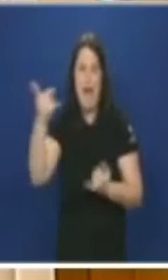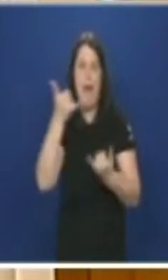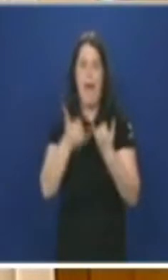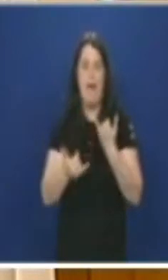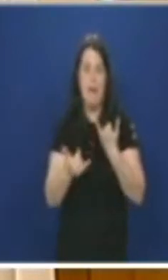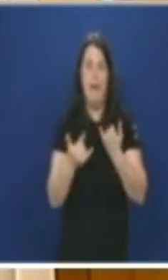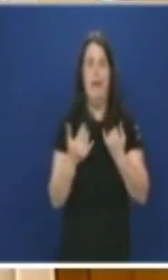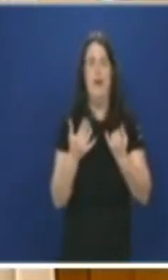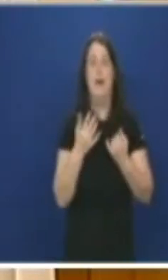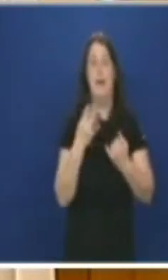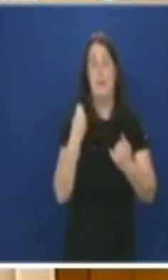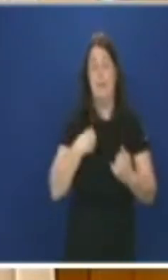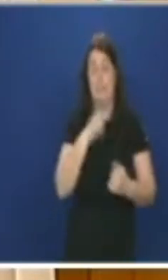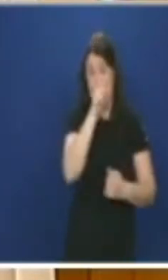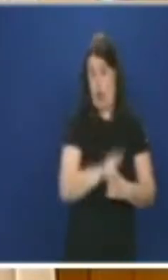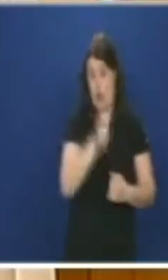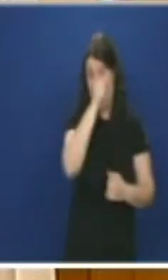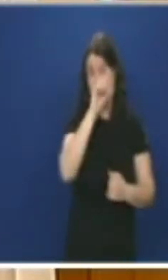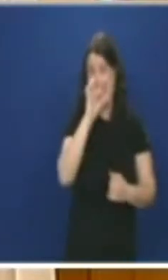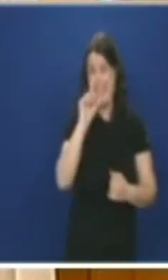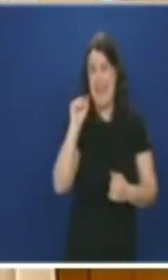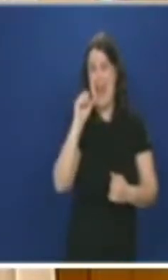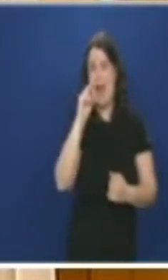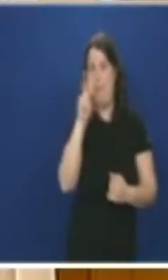mesmo Saavedra,